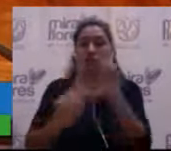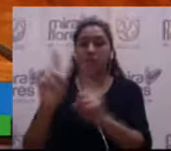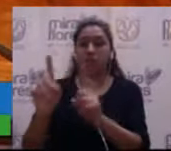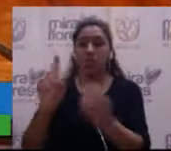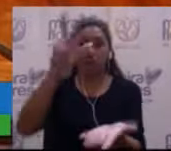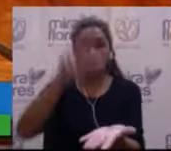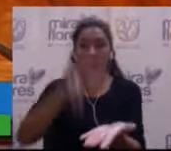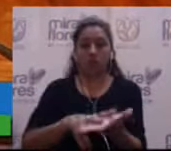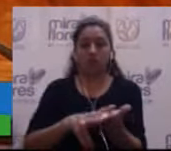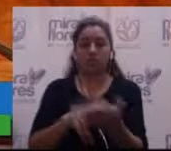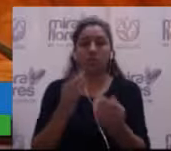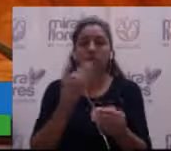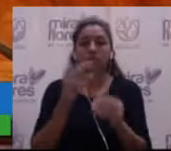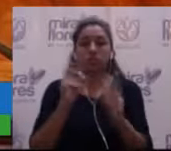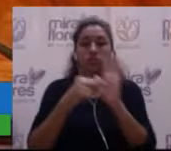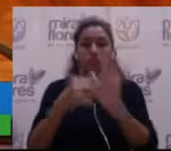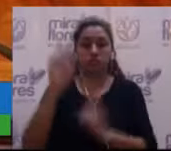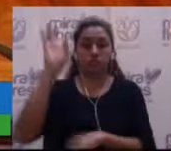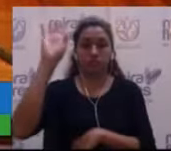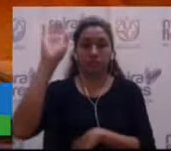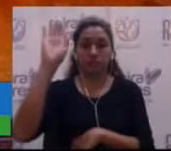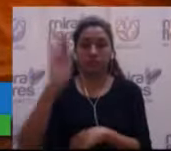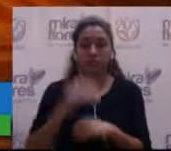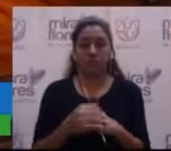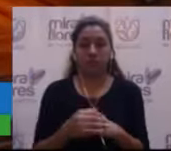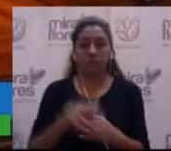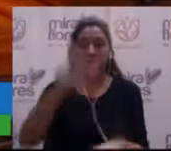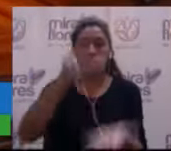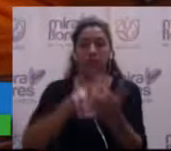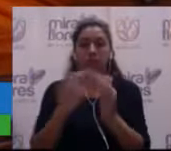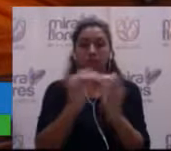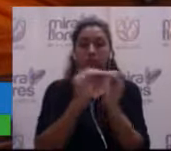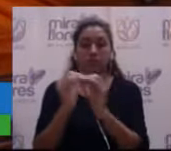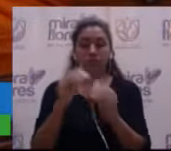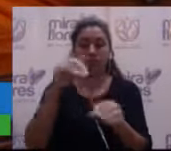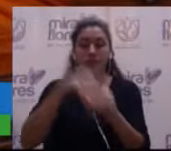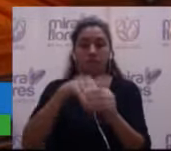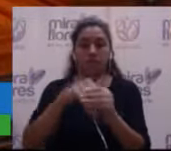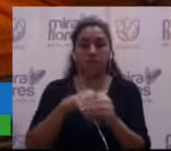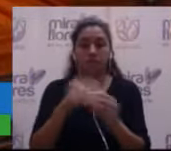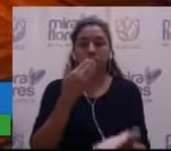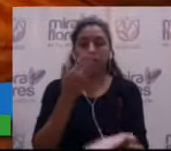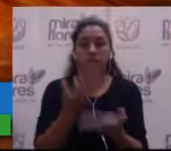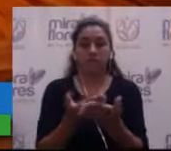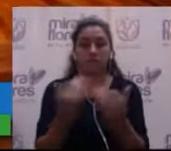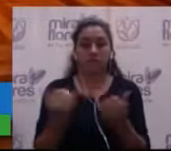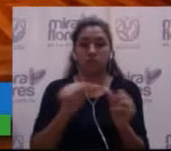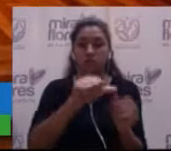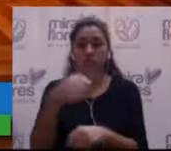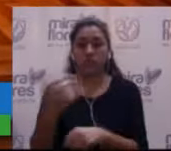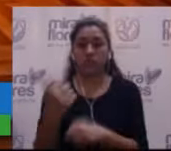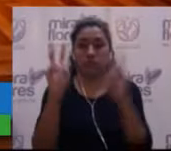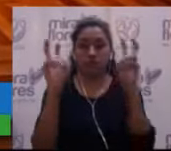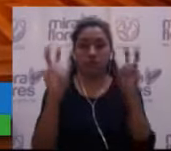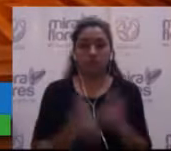esta licencia, síganse a expresarlo en señal de conformidad. Se aprueba también por unanimidad de votos. Muchas gracias. Vamos al siguiente punto.